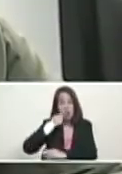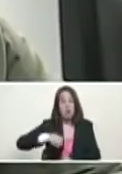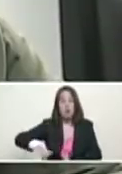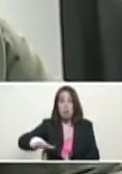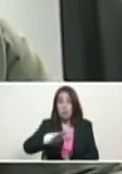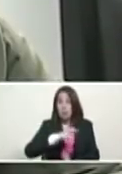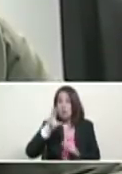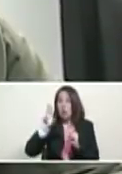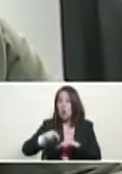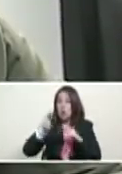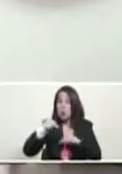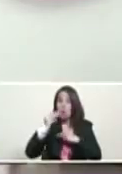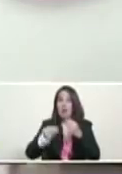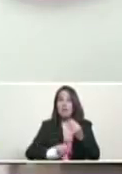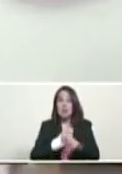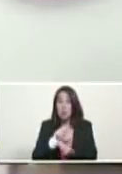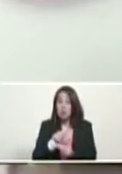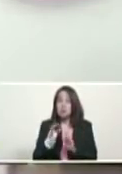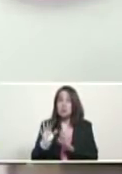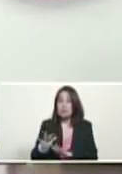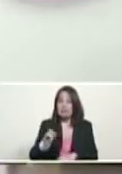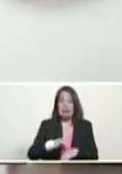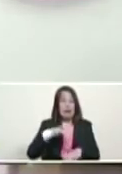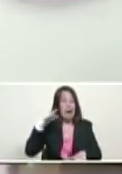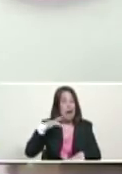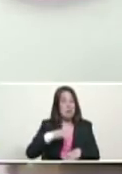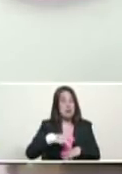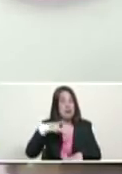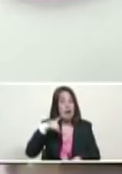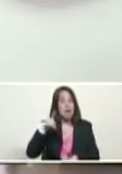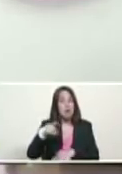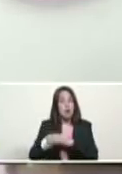habíamos pasado por algo así. Grave, muy grave lo que hicieron.